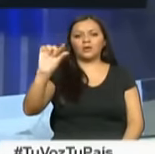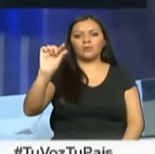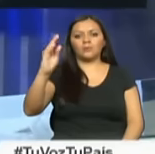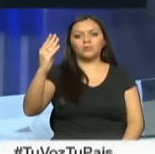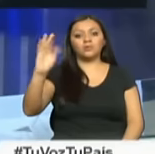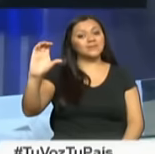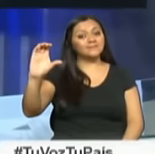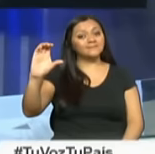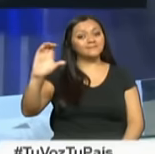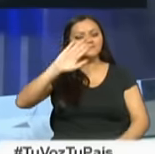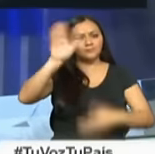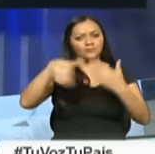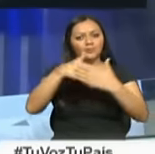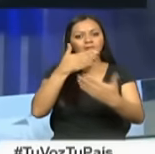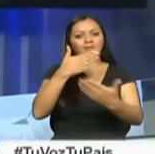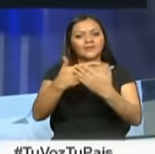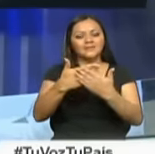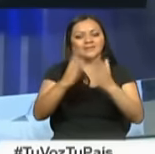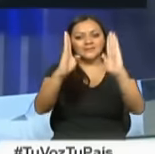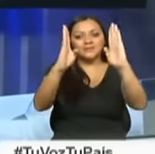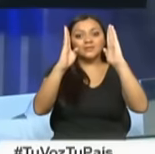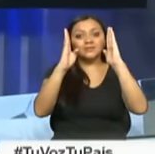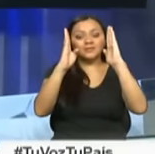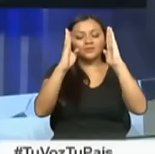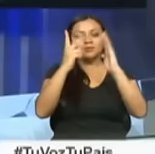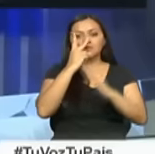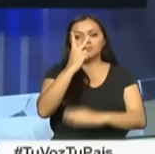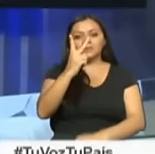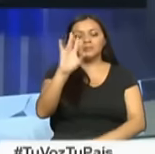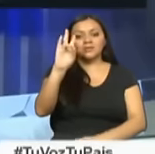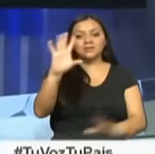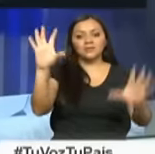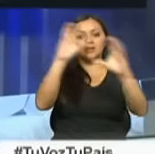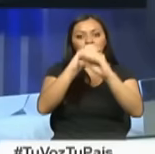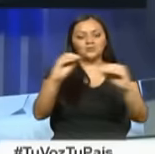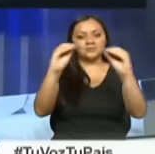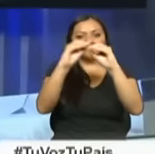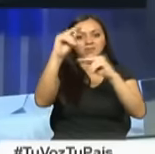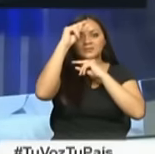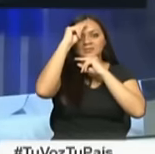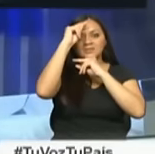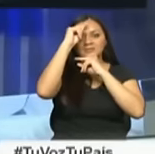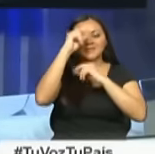www.elciudadano.gov.es. Finalizamos. Gracias por su sintonía. A las 19 horas actualizamos nuestra agenda